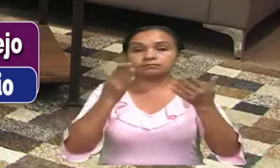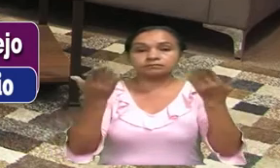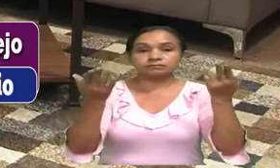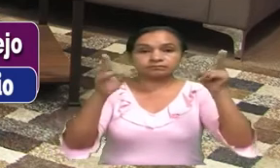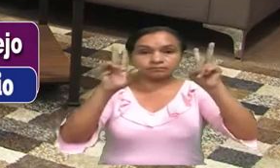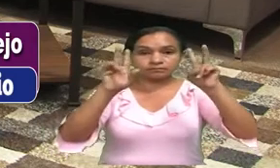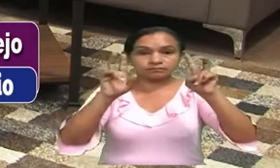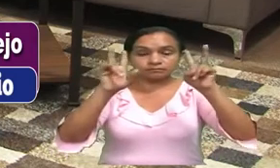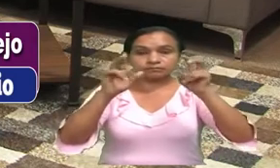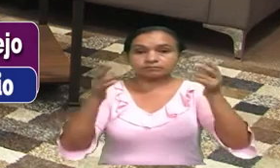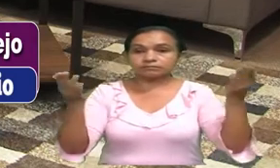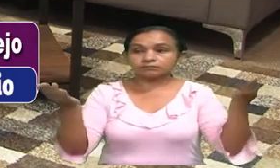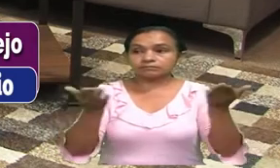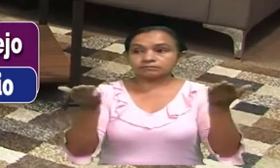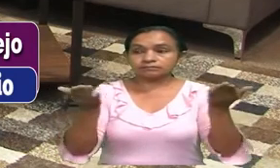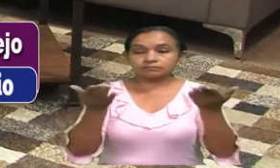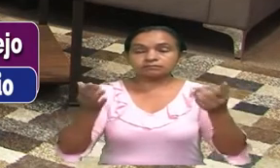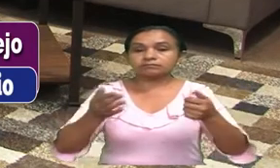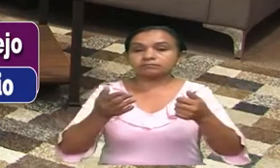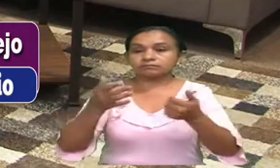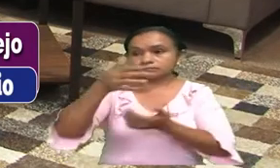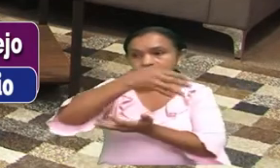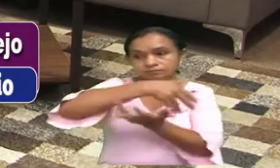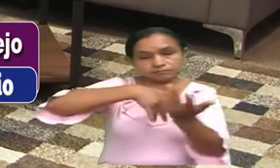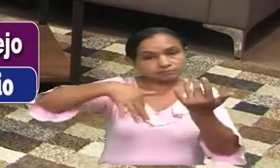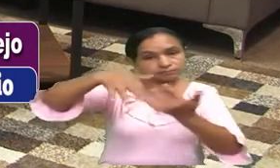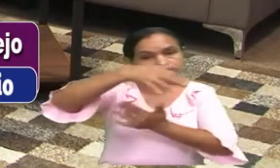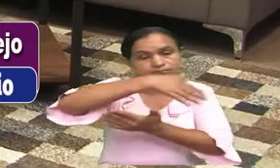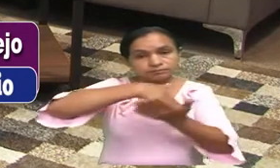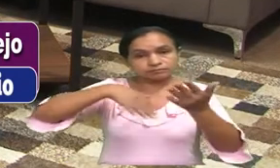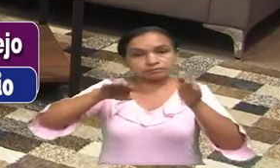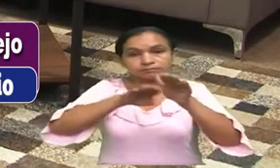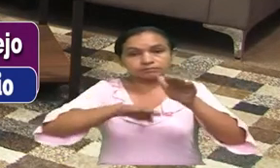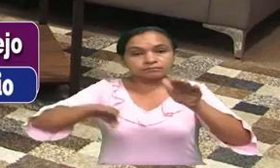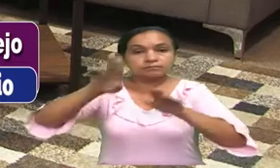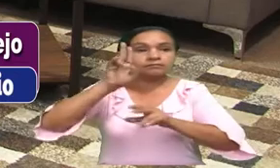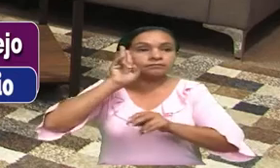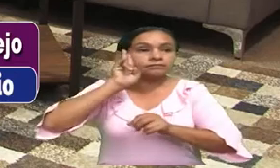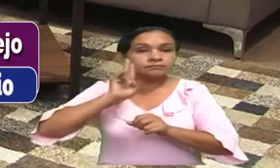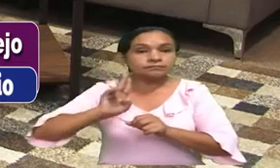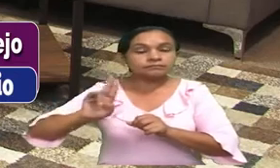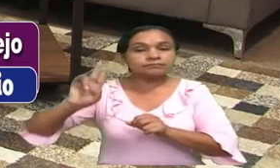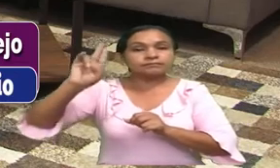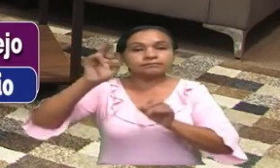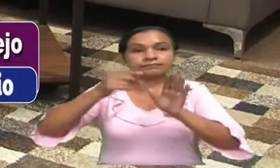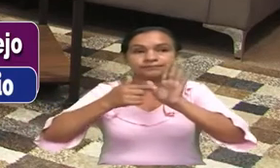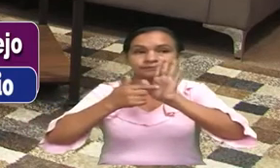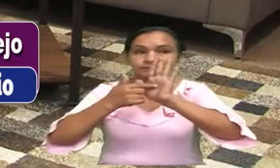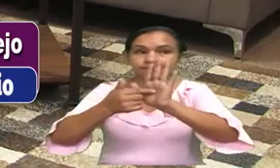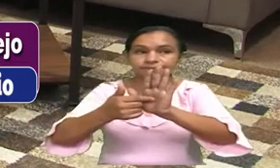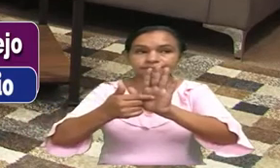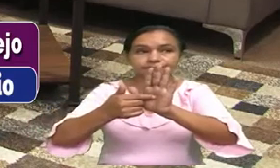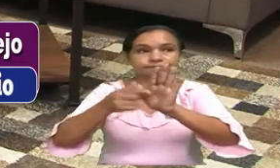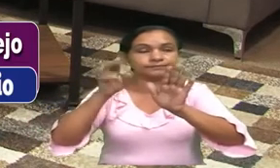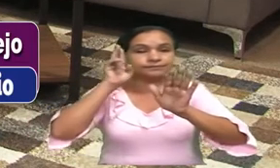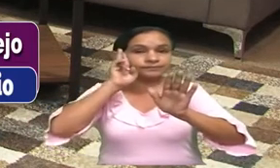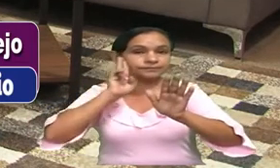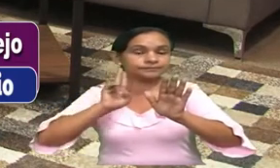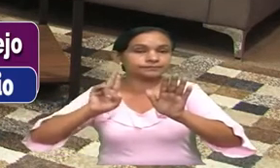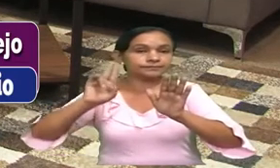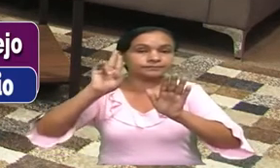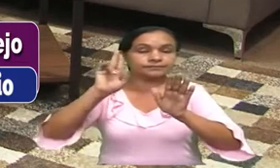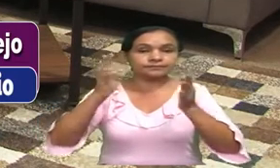tema de la relación directa ya con universidades, por ejemplo, okay. Una universidad